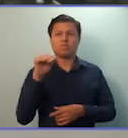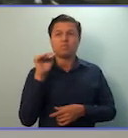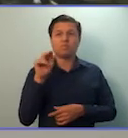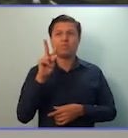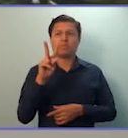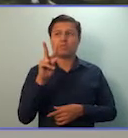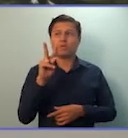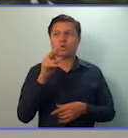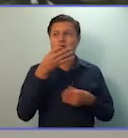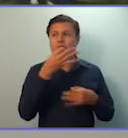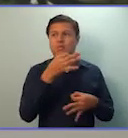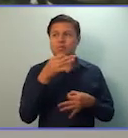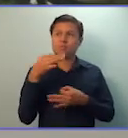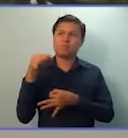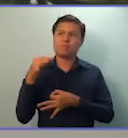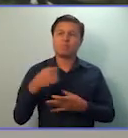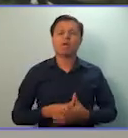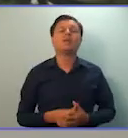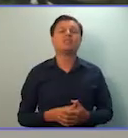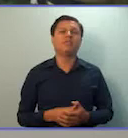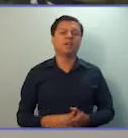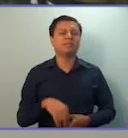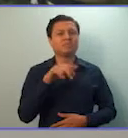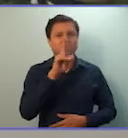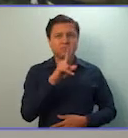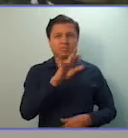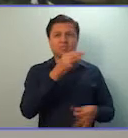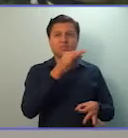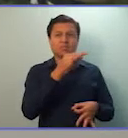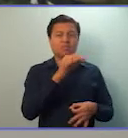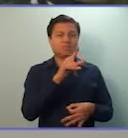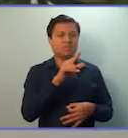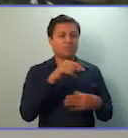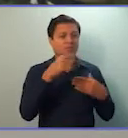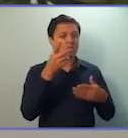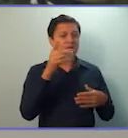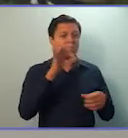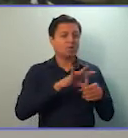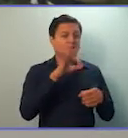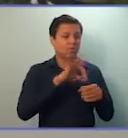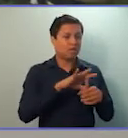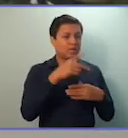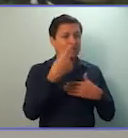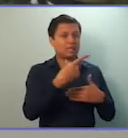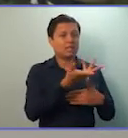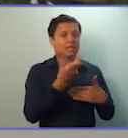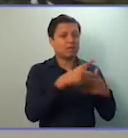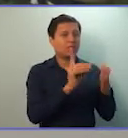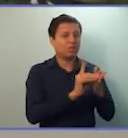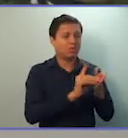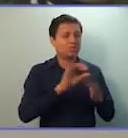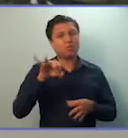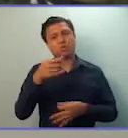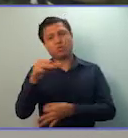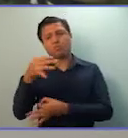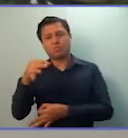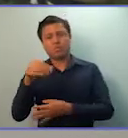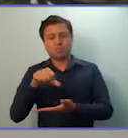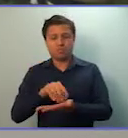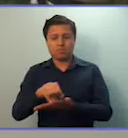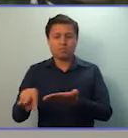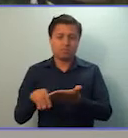dos papeletas una para la elección de diputados y diputadas a la asamblea legislativa y otra de consejos municipales